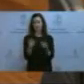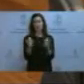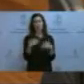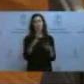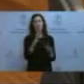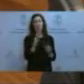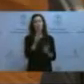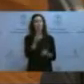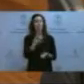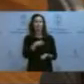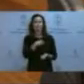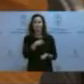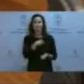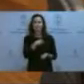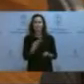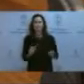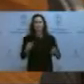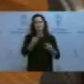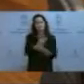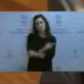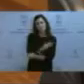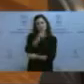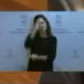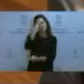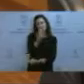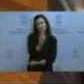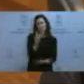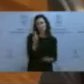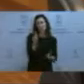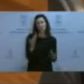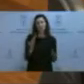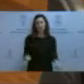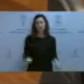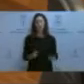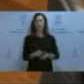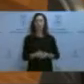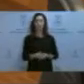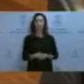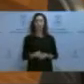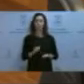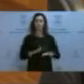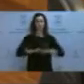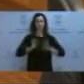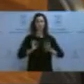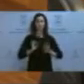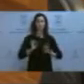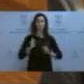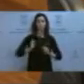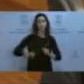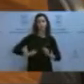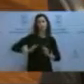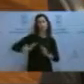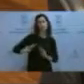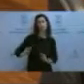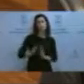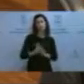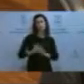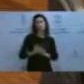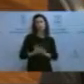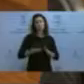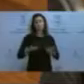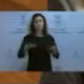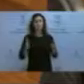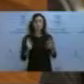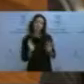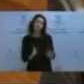y contrario a un elemental respeto a las decisiones judiciales. No obstante, como